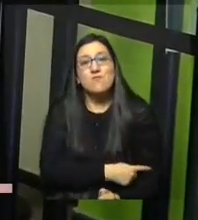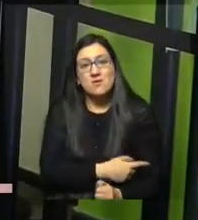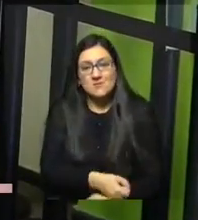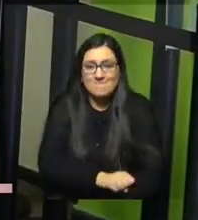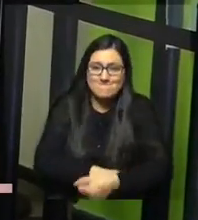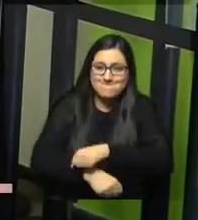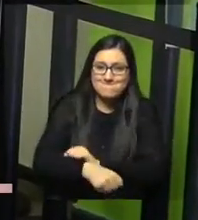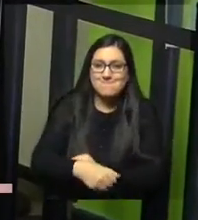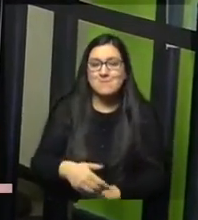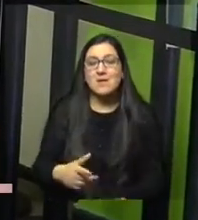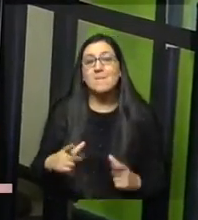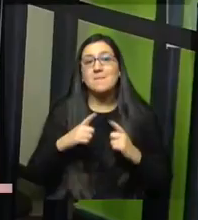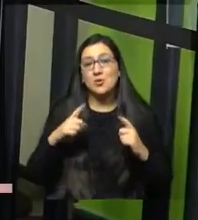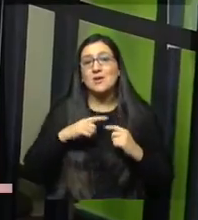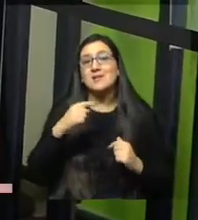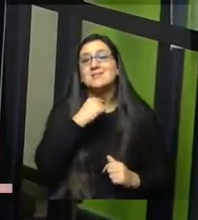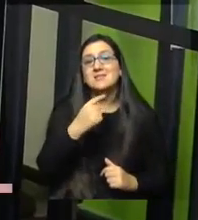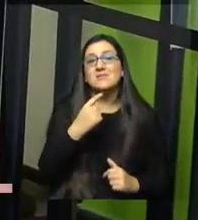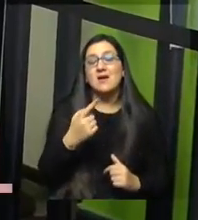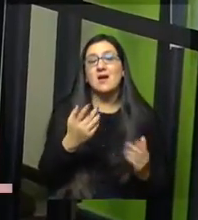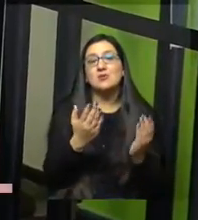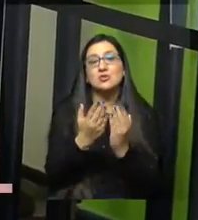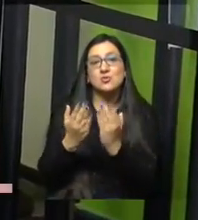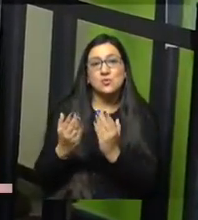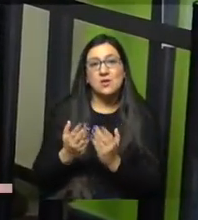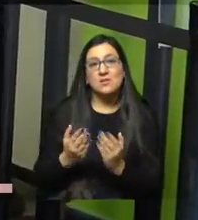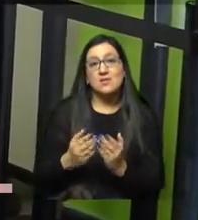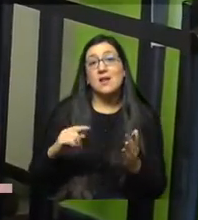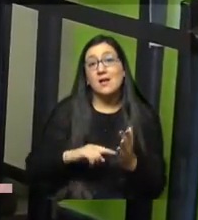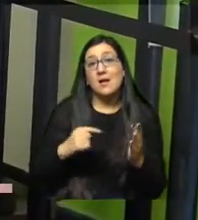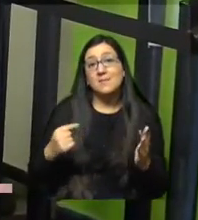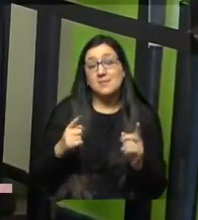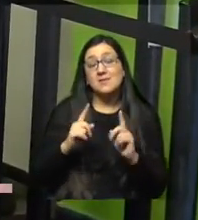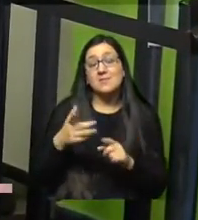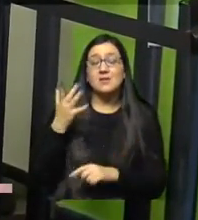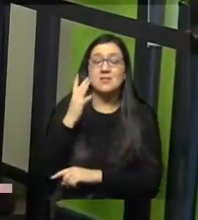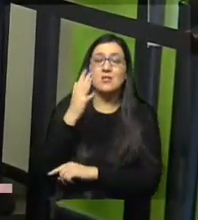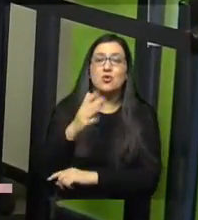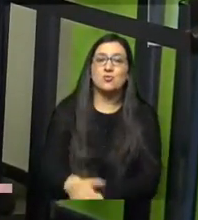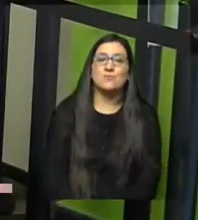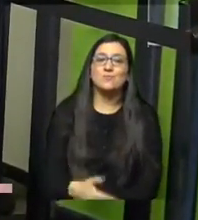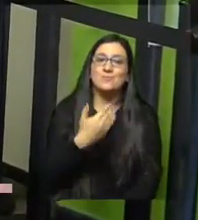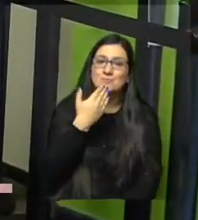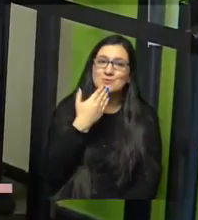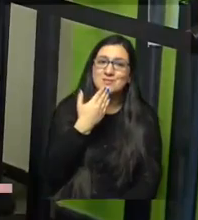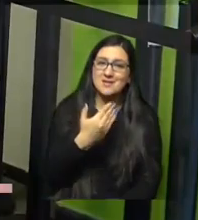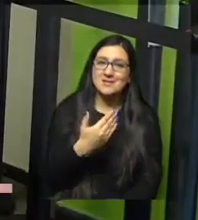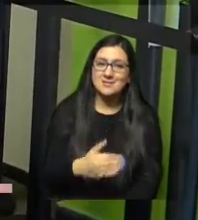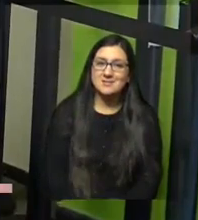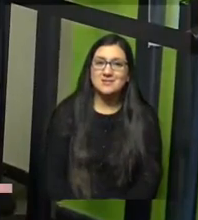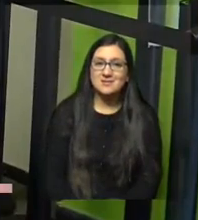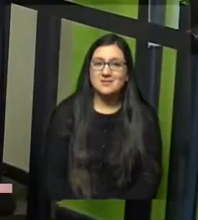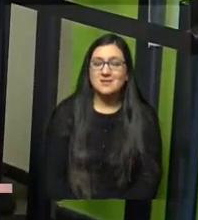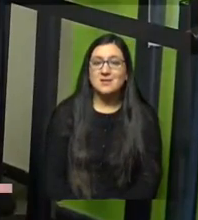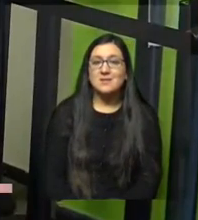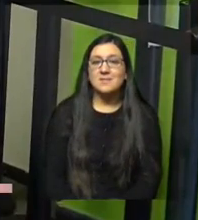espero que haya sido de utilidad para los estudiantes de la capital, como usted dijo, y también del interior del país. Así que le agradecemos que haya estado con nosotros aquí